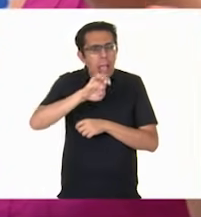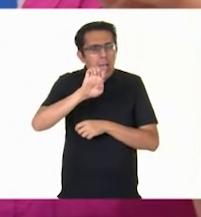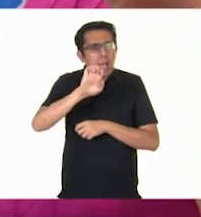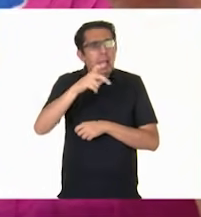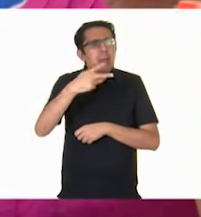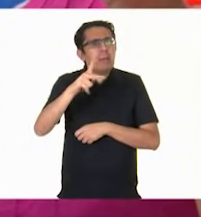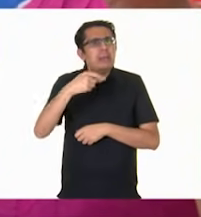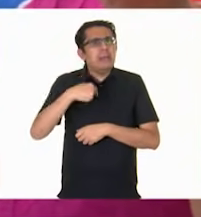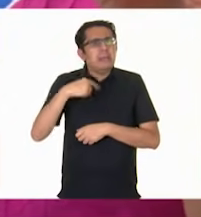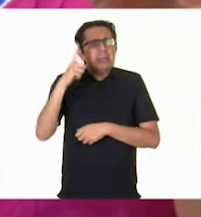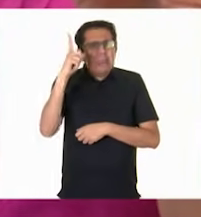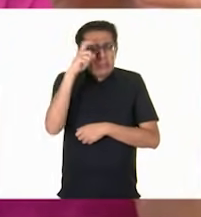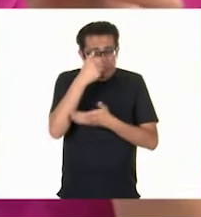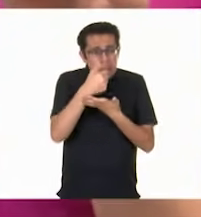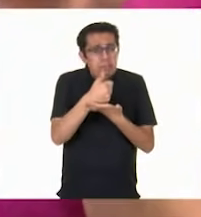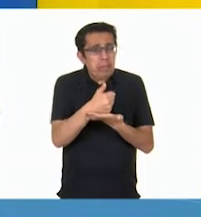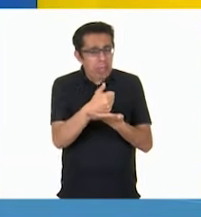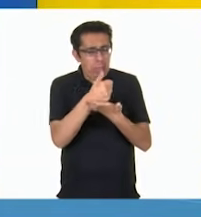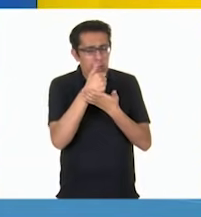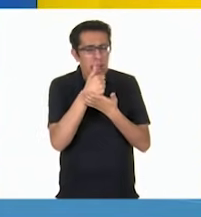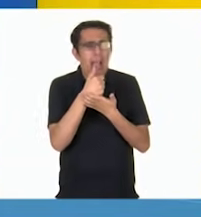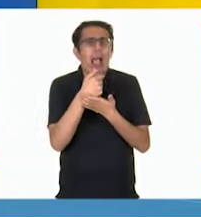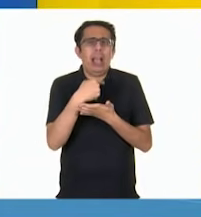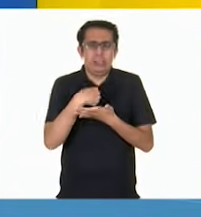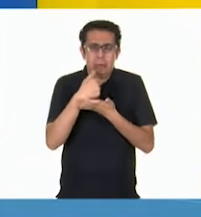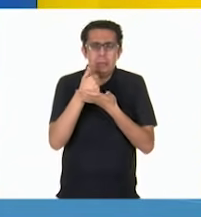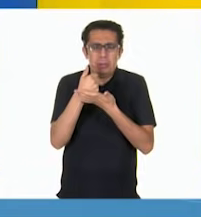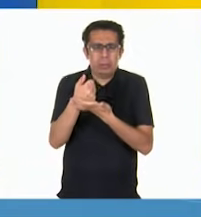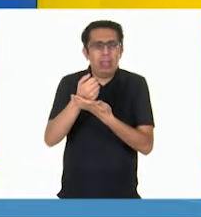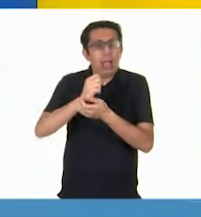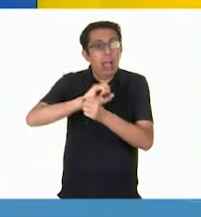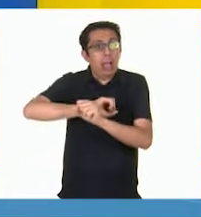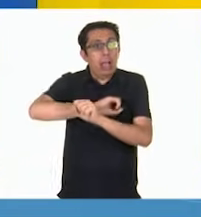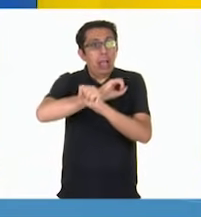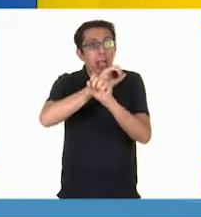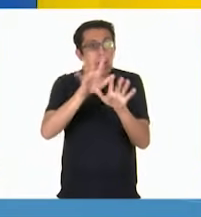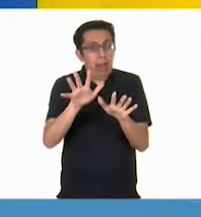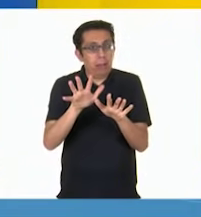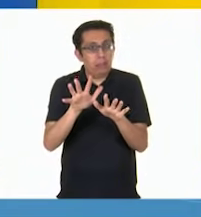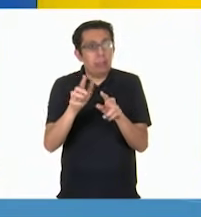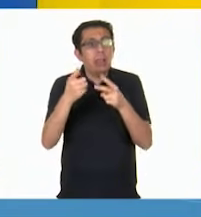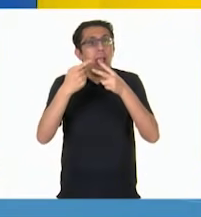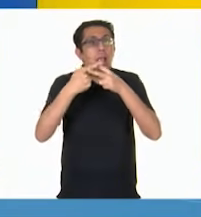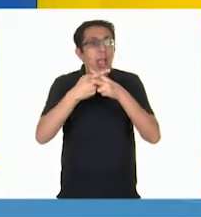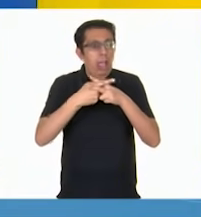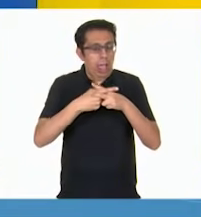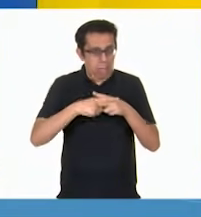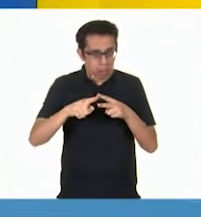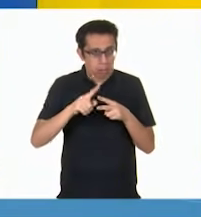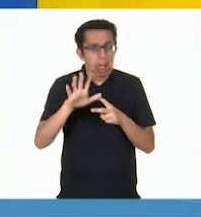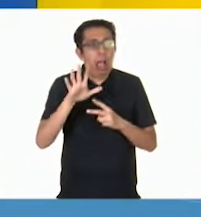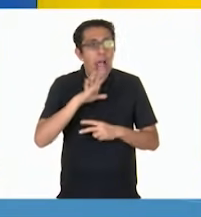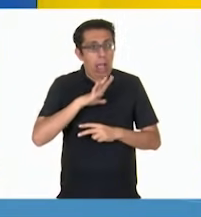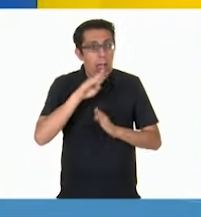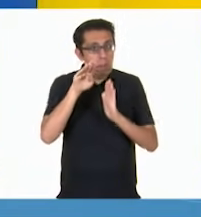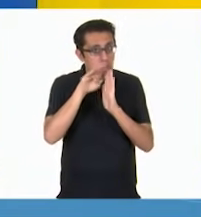¿Me ayudas, maestro? Claro que sí, Jenny. ¿Qué te parece si partimos de las siguientes preguntas?